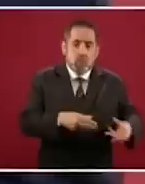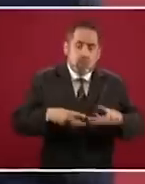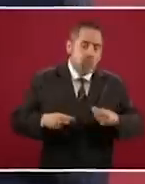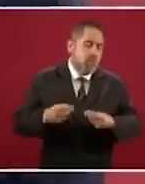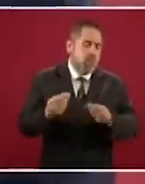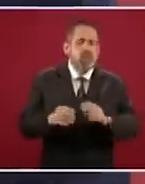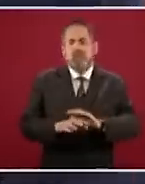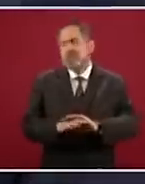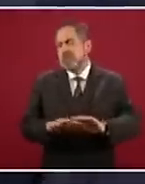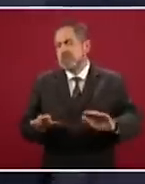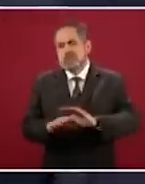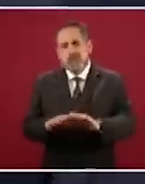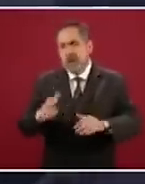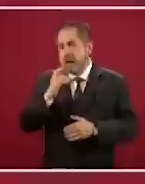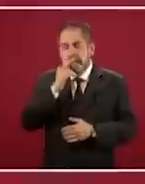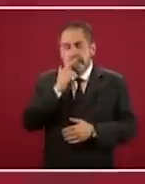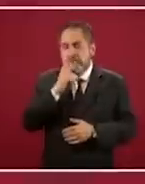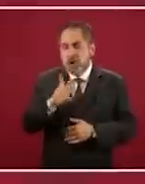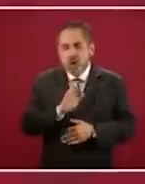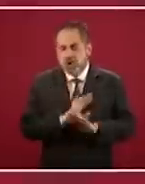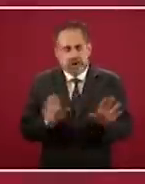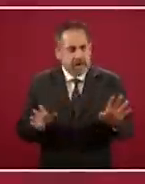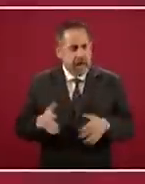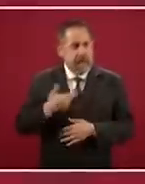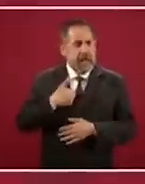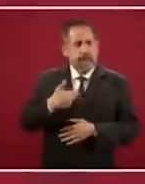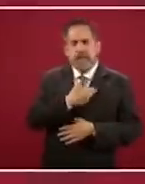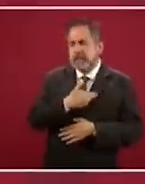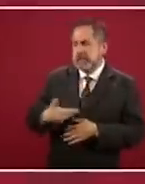Es mejor que el presidente